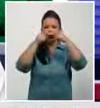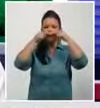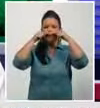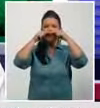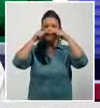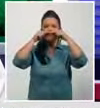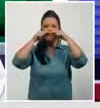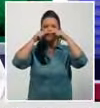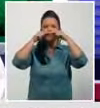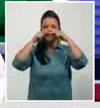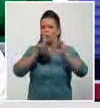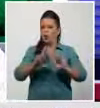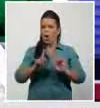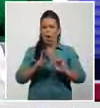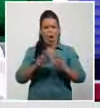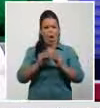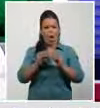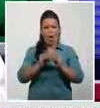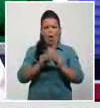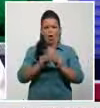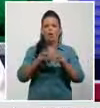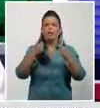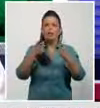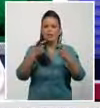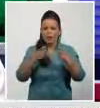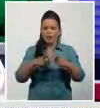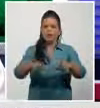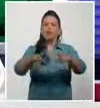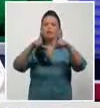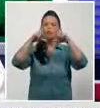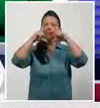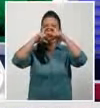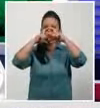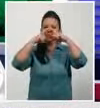mucosa corre riesgo. Es el nasobuco que cubre completo